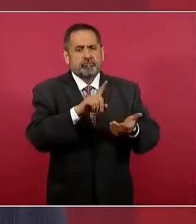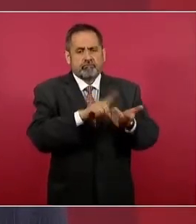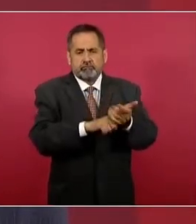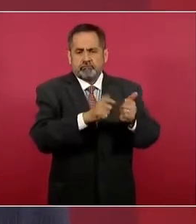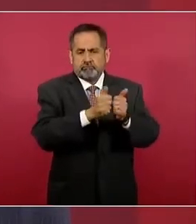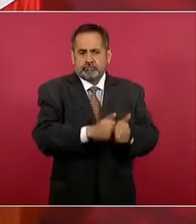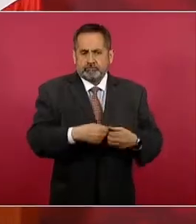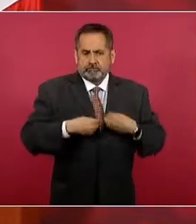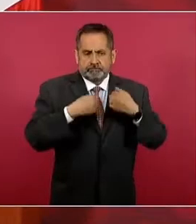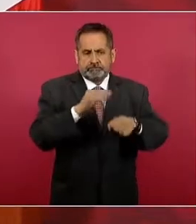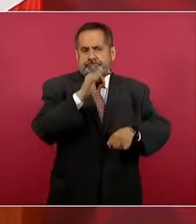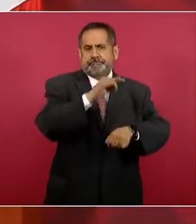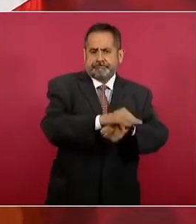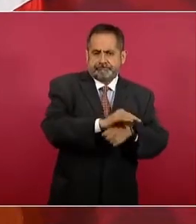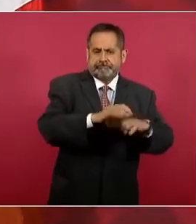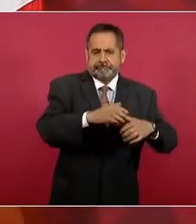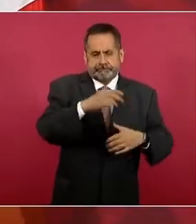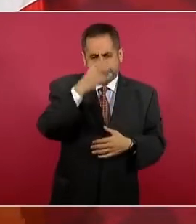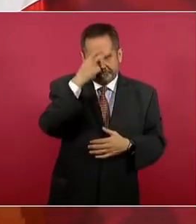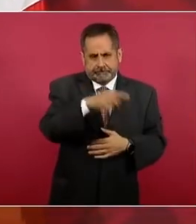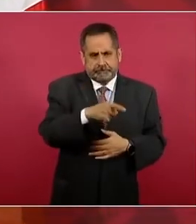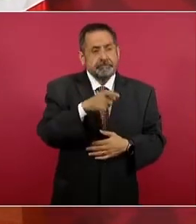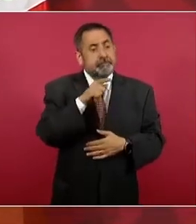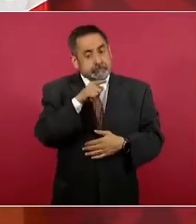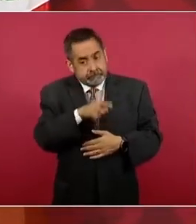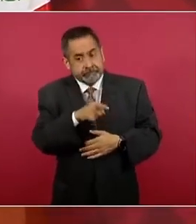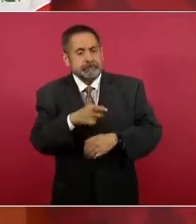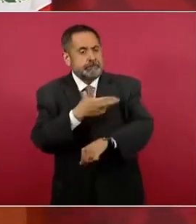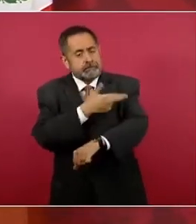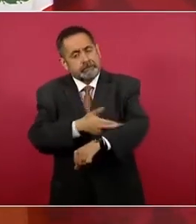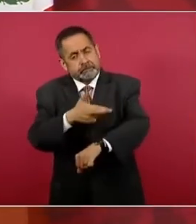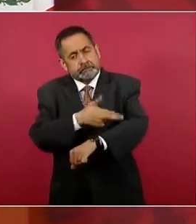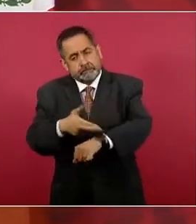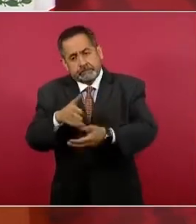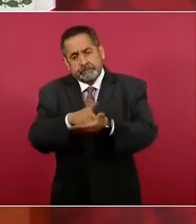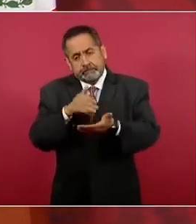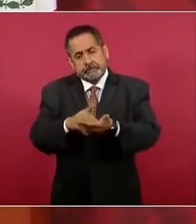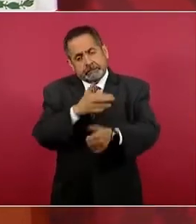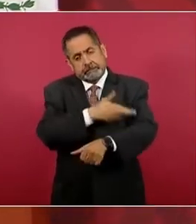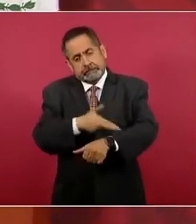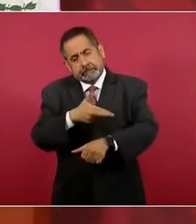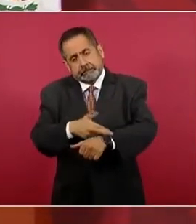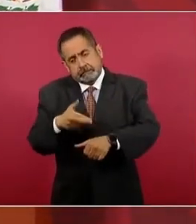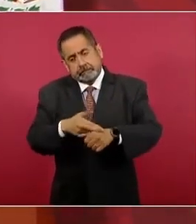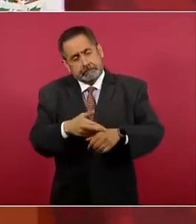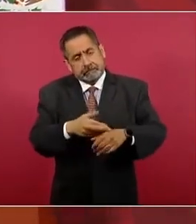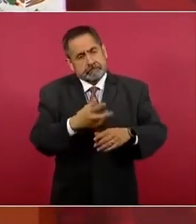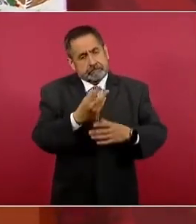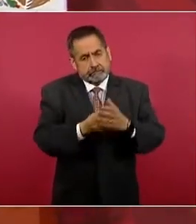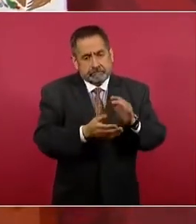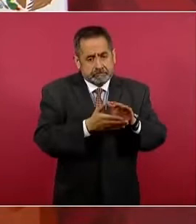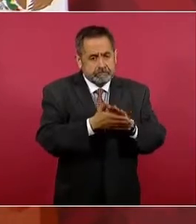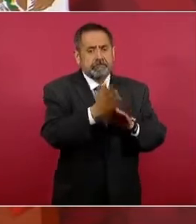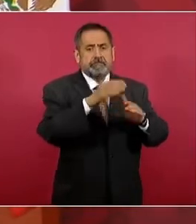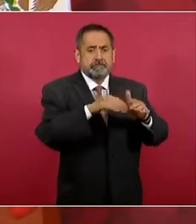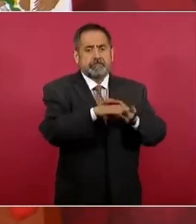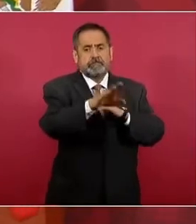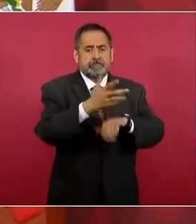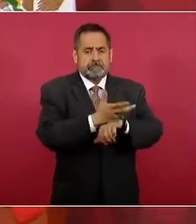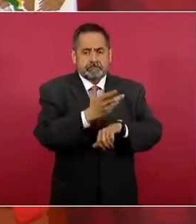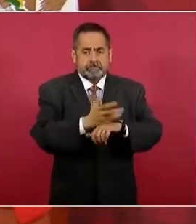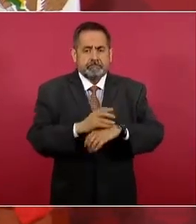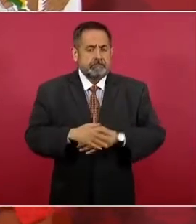país mientras hacen sus trámites para ir a Estados Unidos. La Secretaría de Relaciones Exteriores